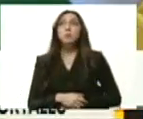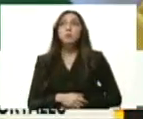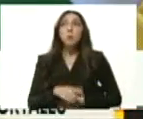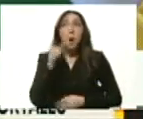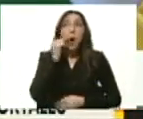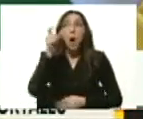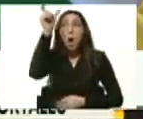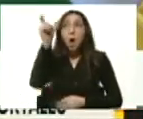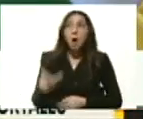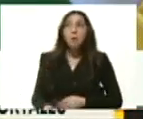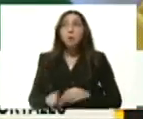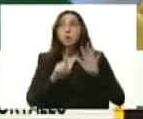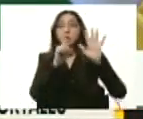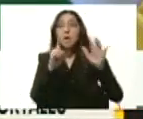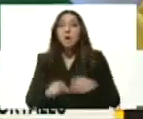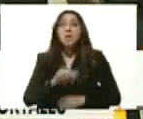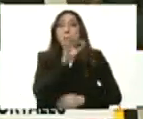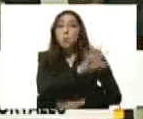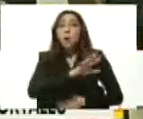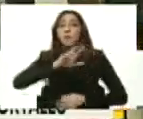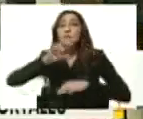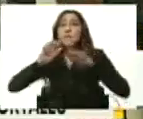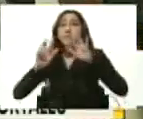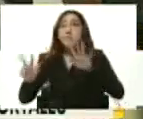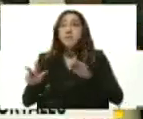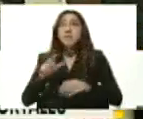Silverio Condori, 57 años.